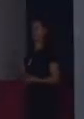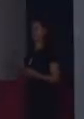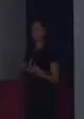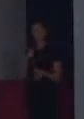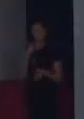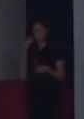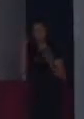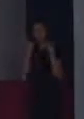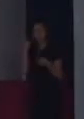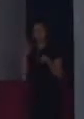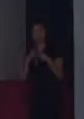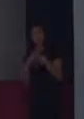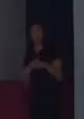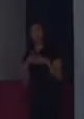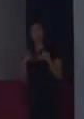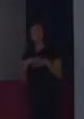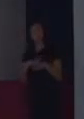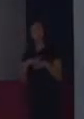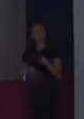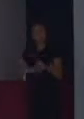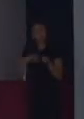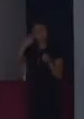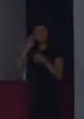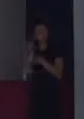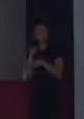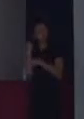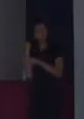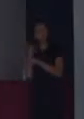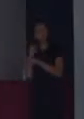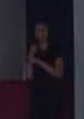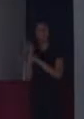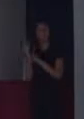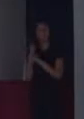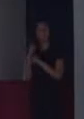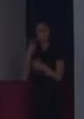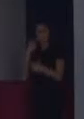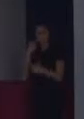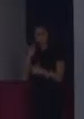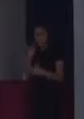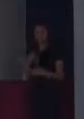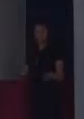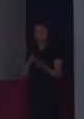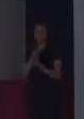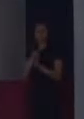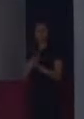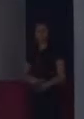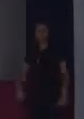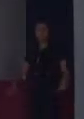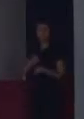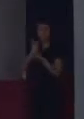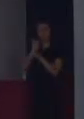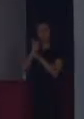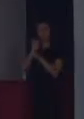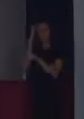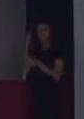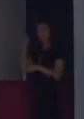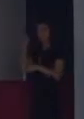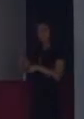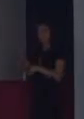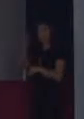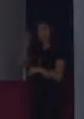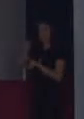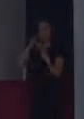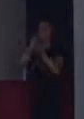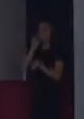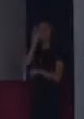unas redes, apoyos psicosociales. A eso hay que poner en esos espacios de institucionales. Los profesionales son los que deben educar